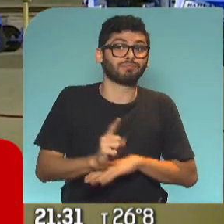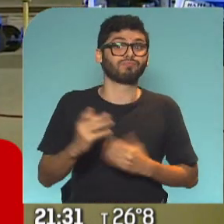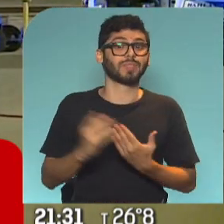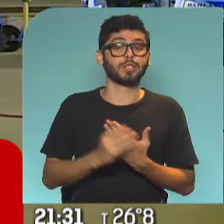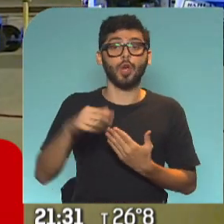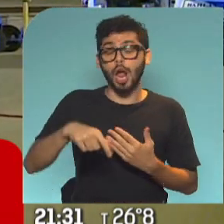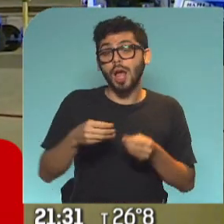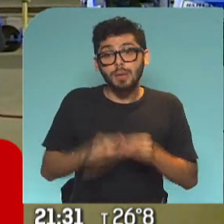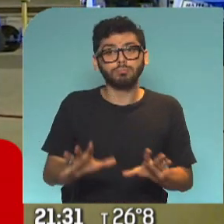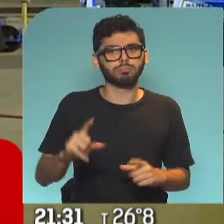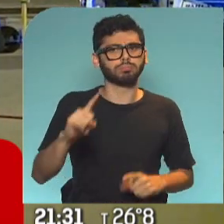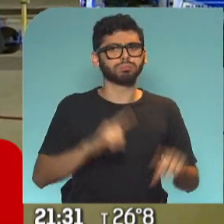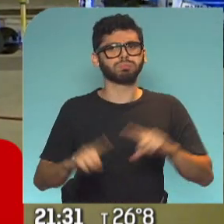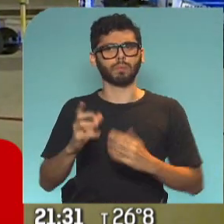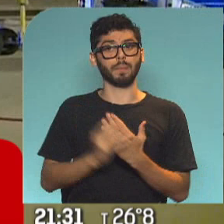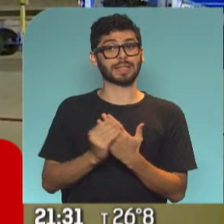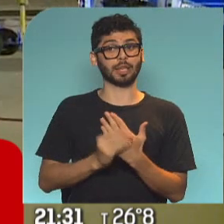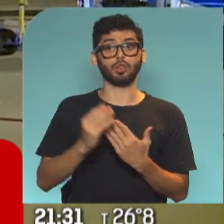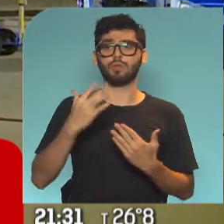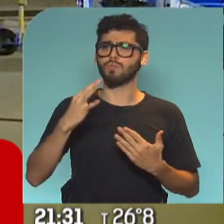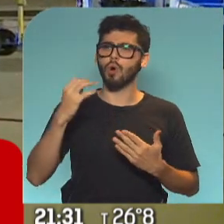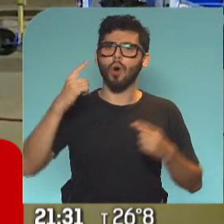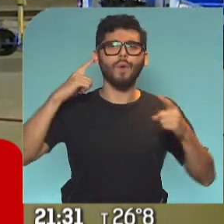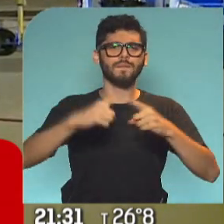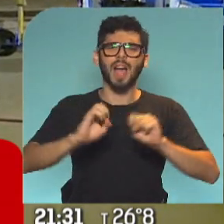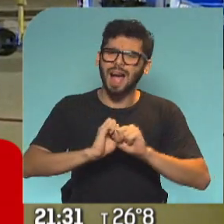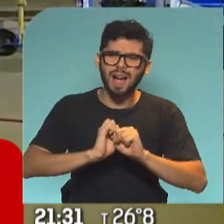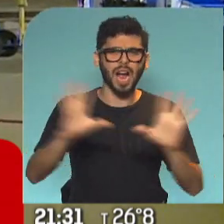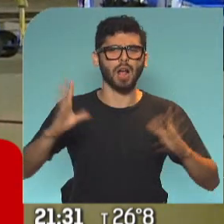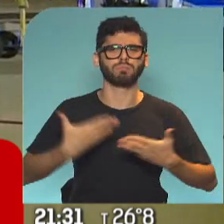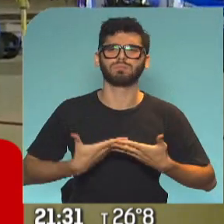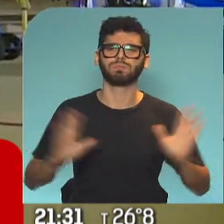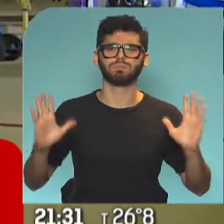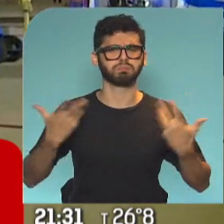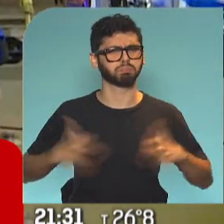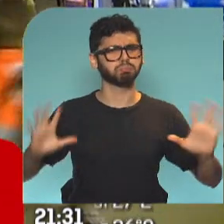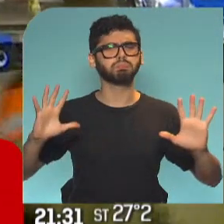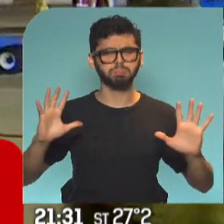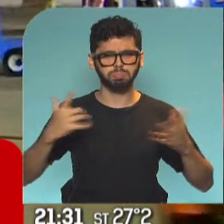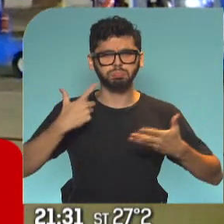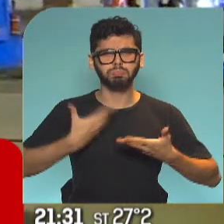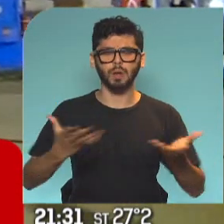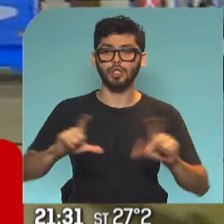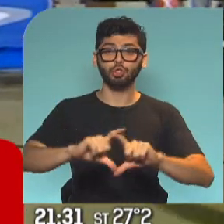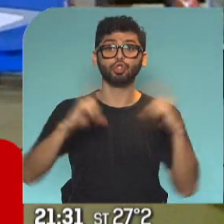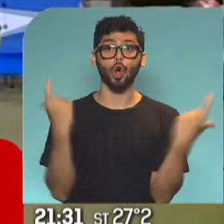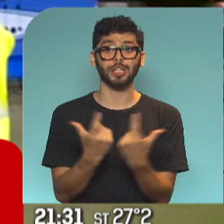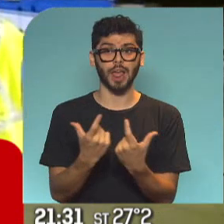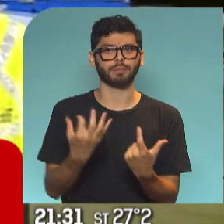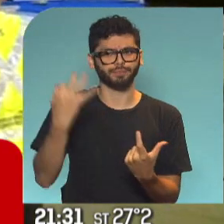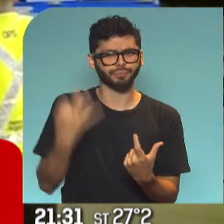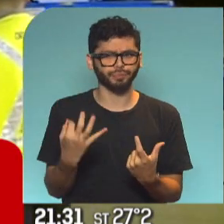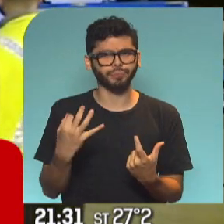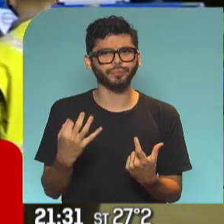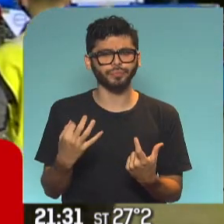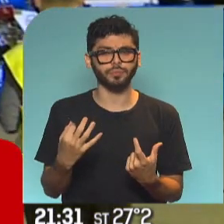la gestión desde su lugar, con la idea de transparentar, llevar la información a la sociedad, justamente en el contexto que veníamos hablando hace un rato, ha